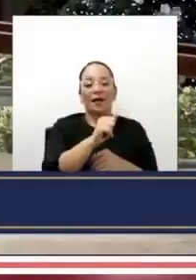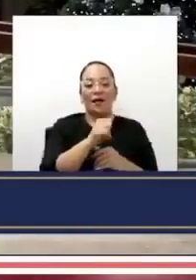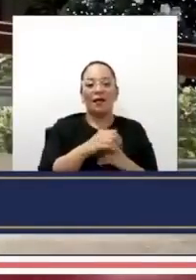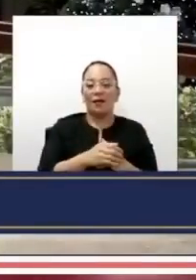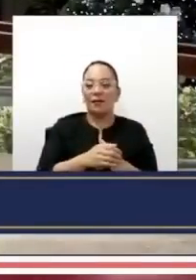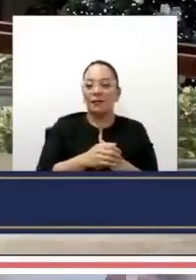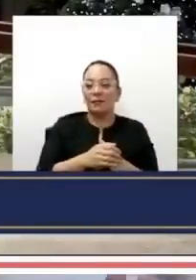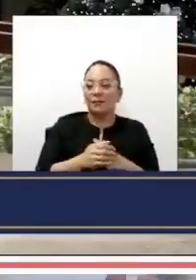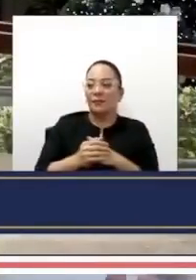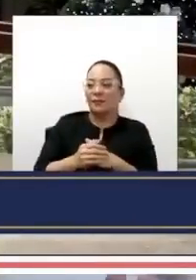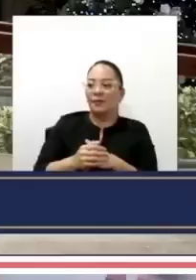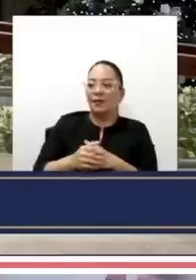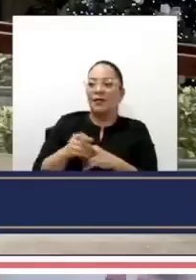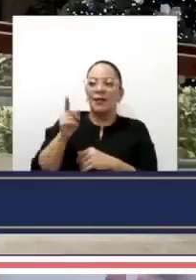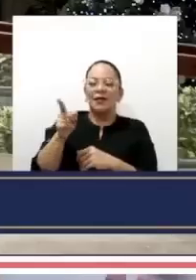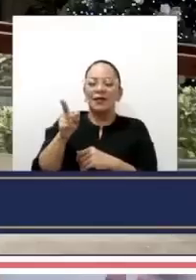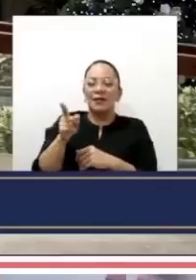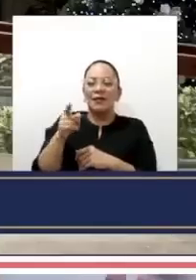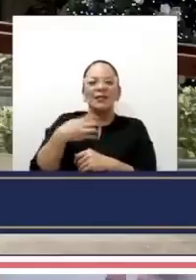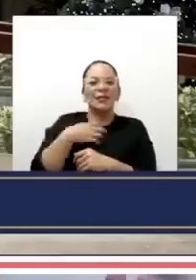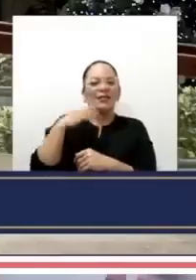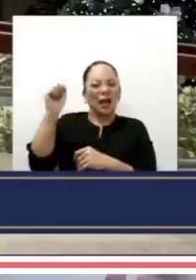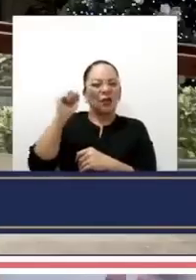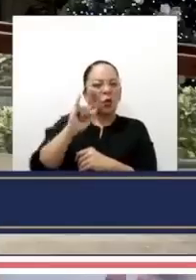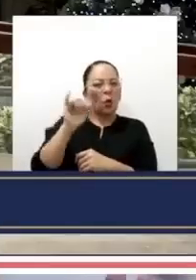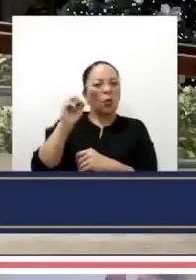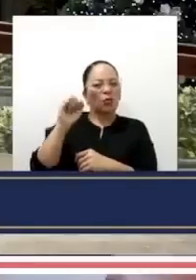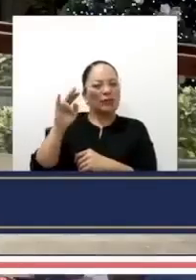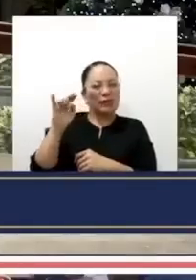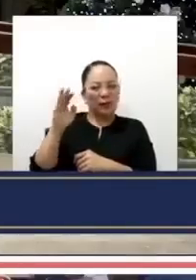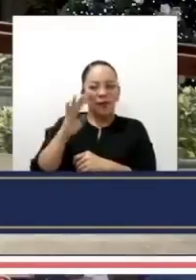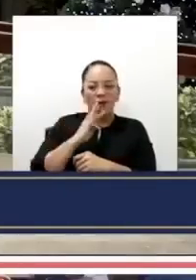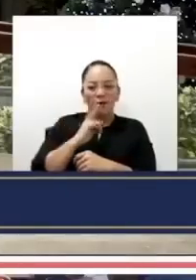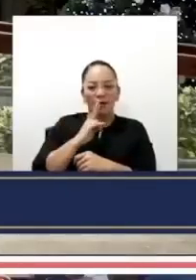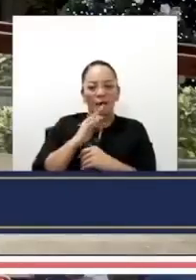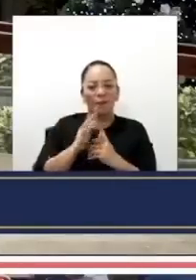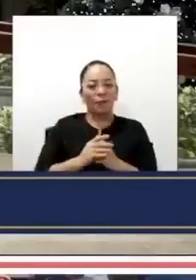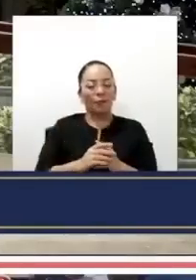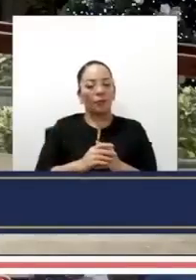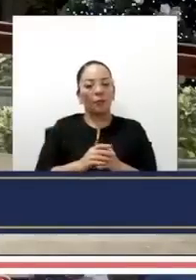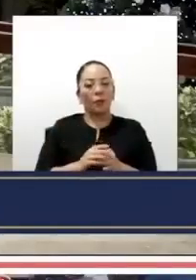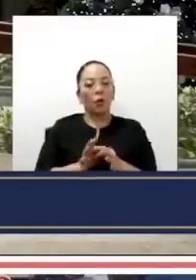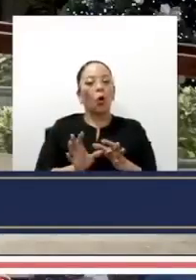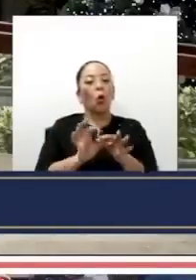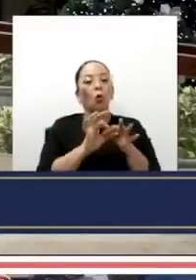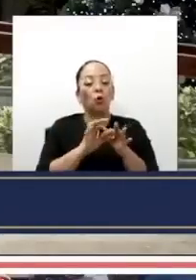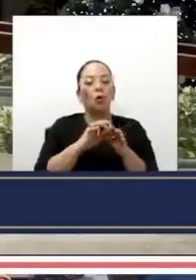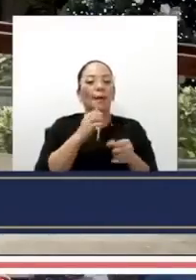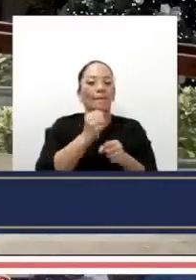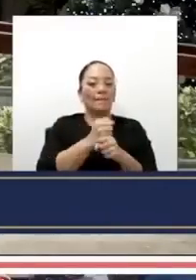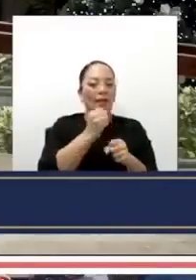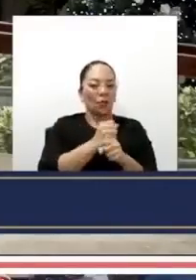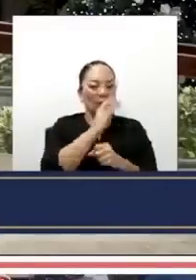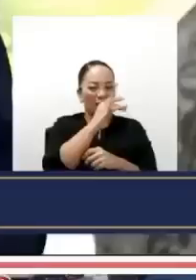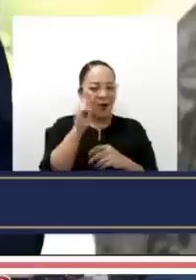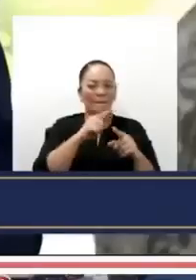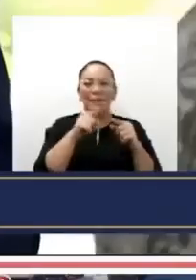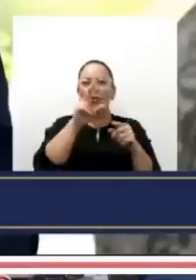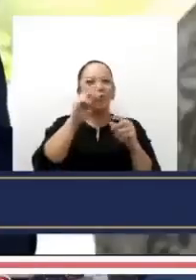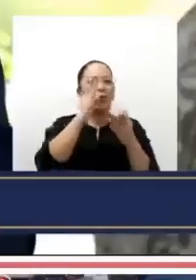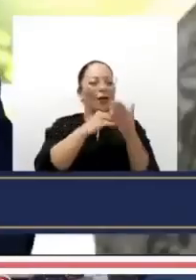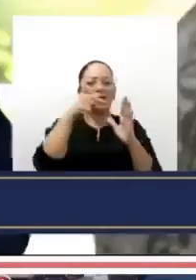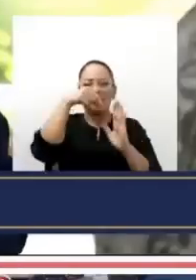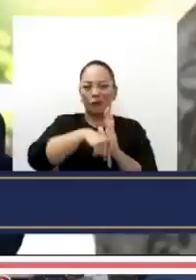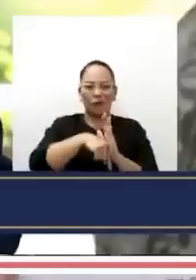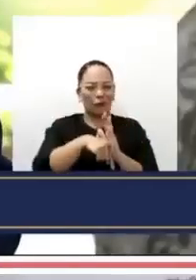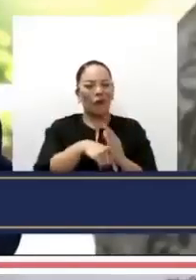caja costarricense, es un sindicato como Siname, ¿va? Bueno, Unión de Empleados de la Caja, pero es que no es por algo profundo, es porque